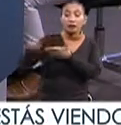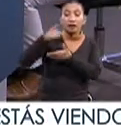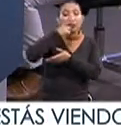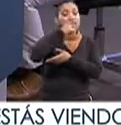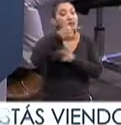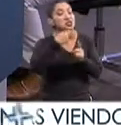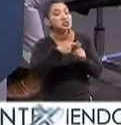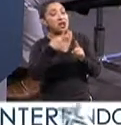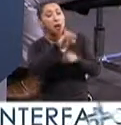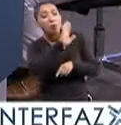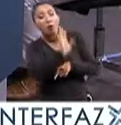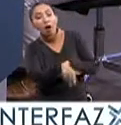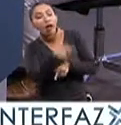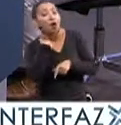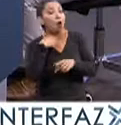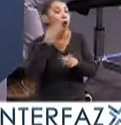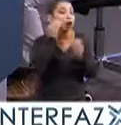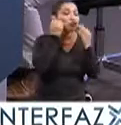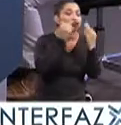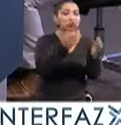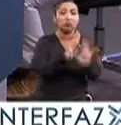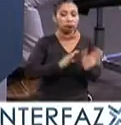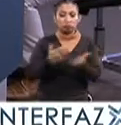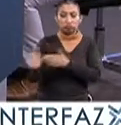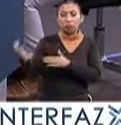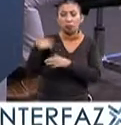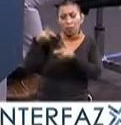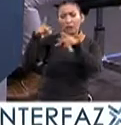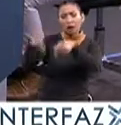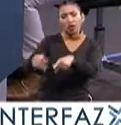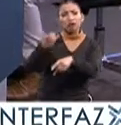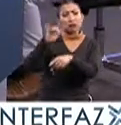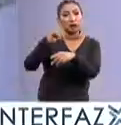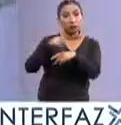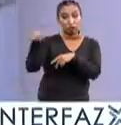decir quién muere y quién no muere, y puede ir al panteón o no,